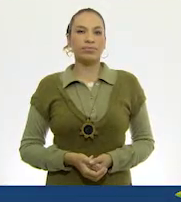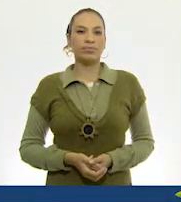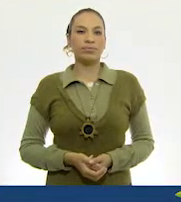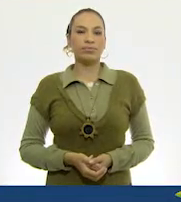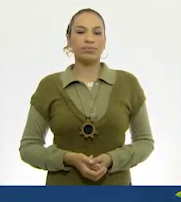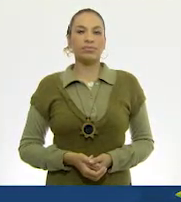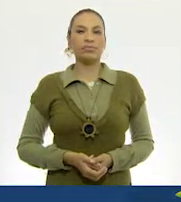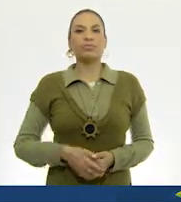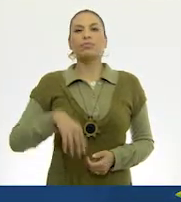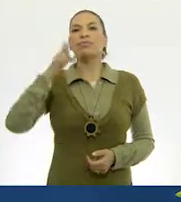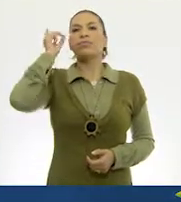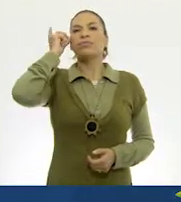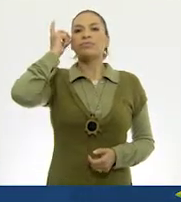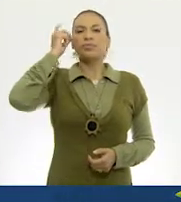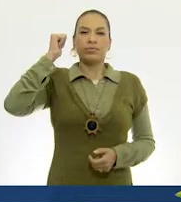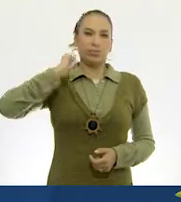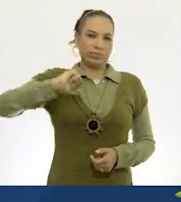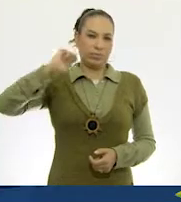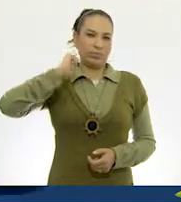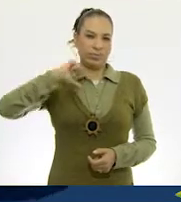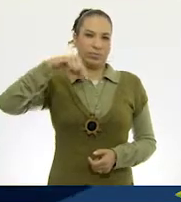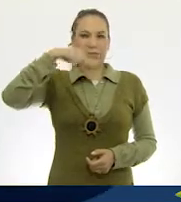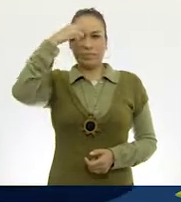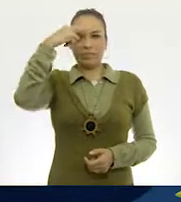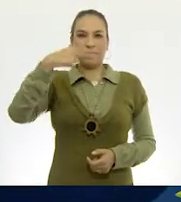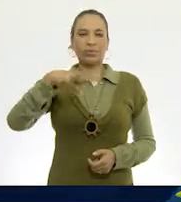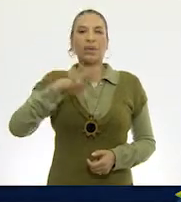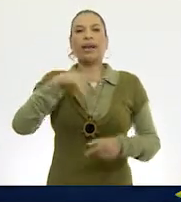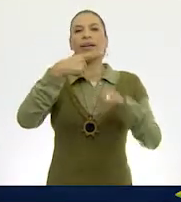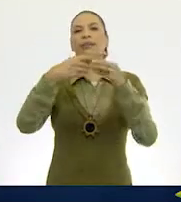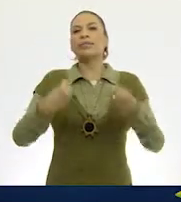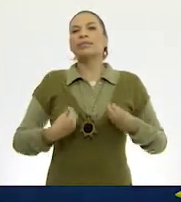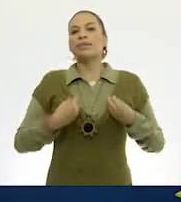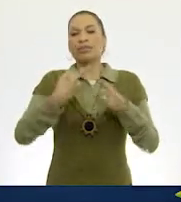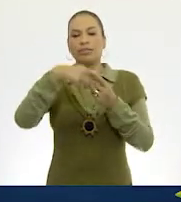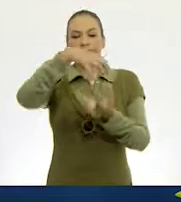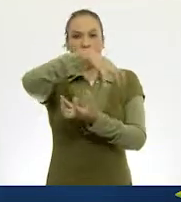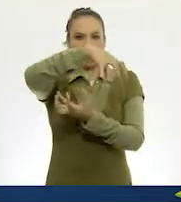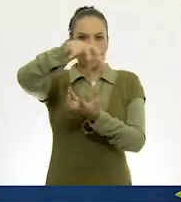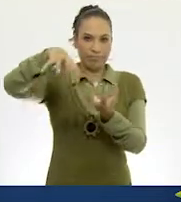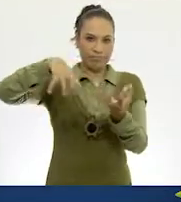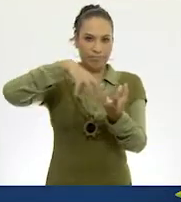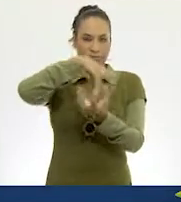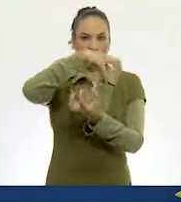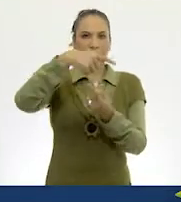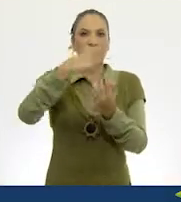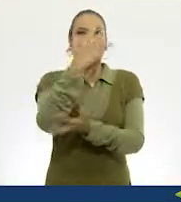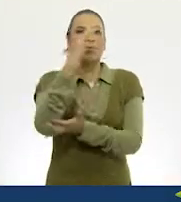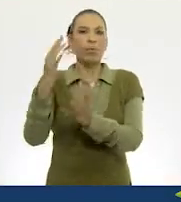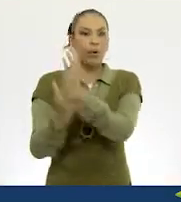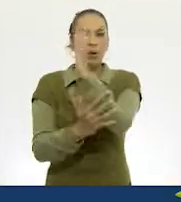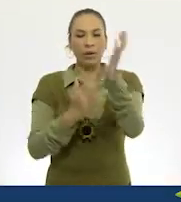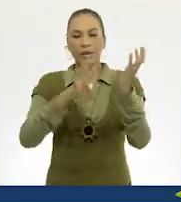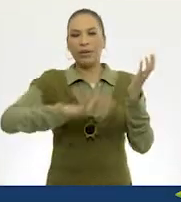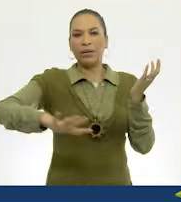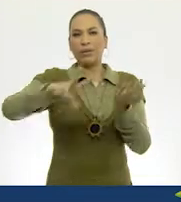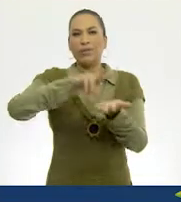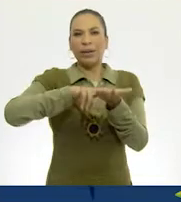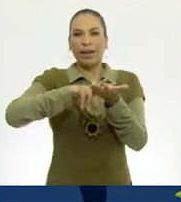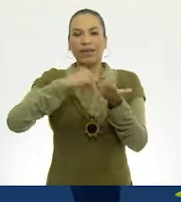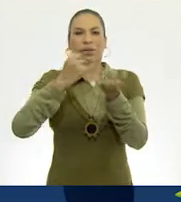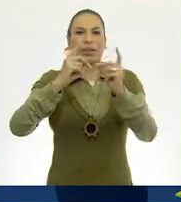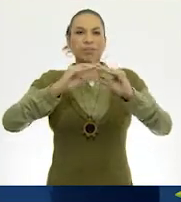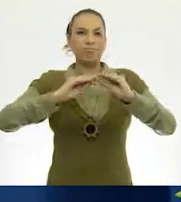El caballo mexicano prehistórico habitó en gran variedad de ecosistemas como bosques, praderas y